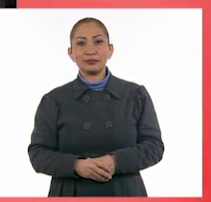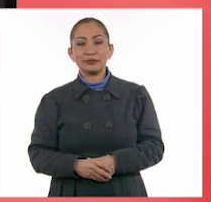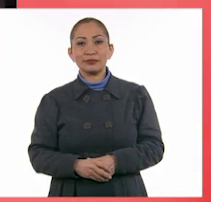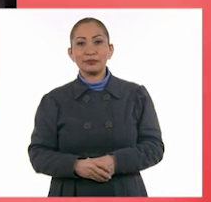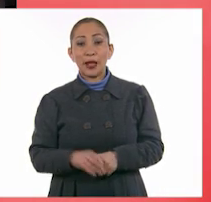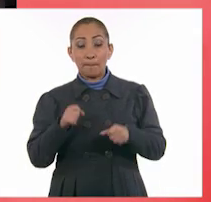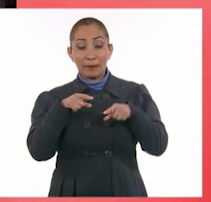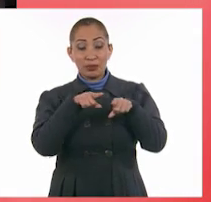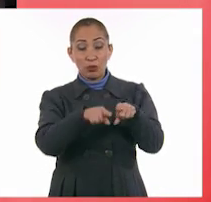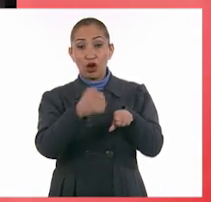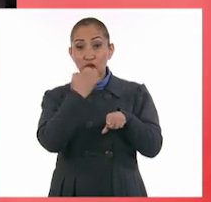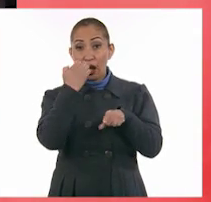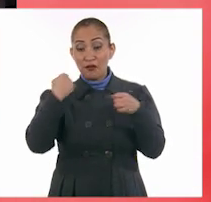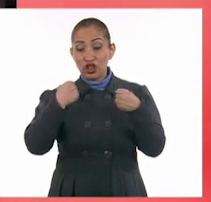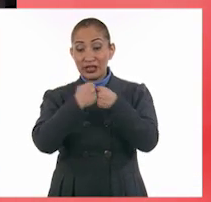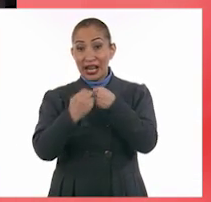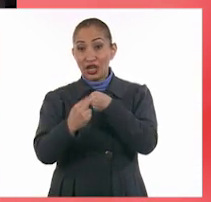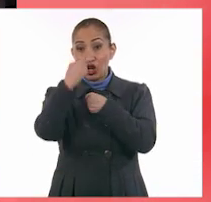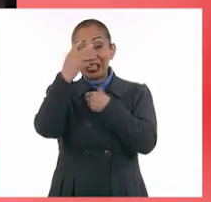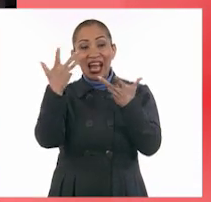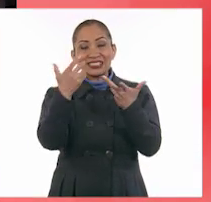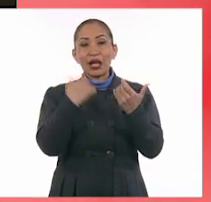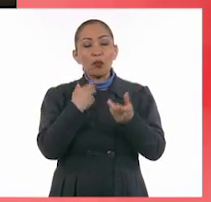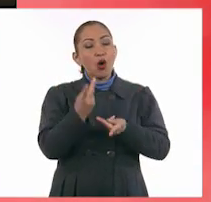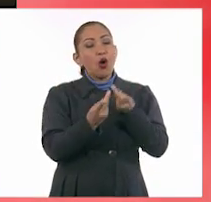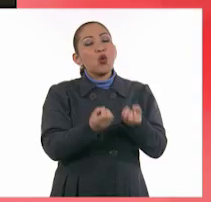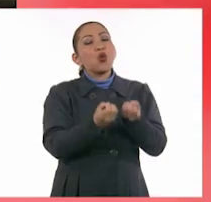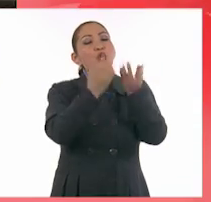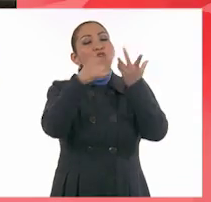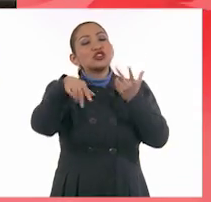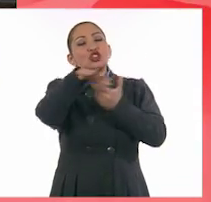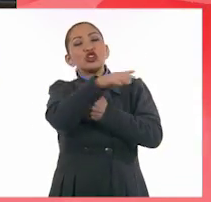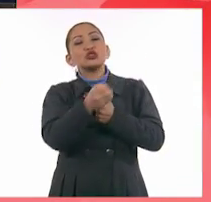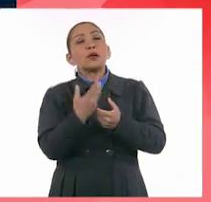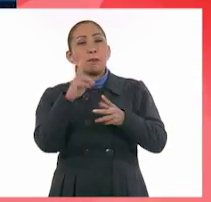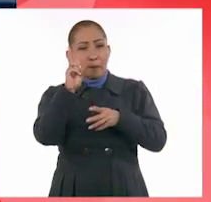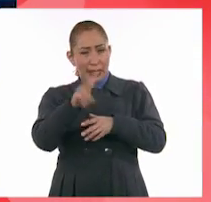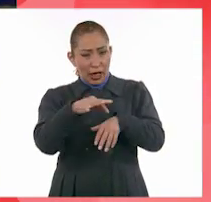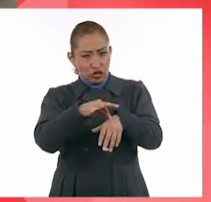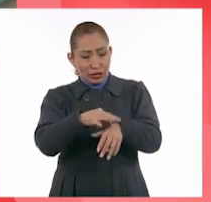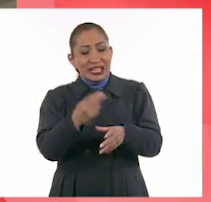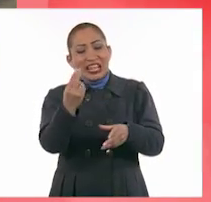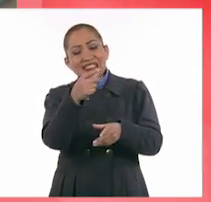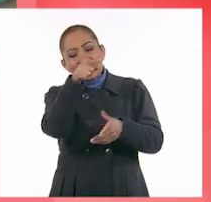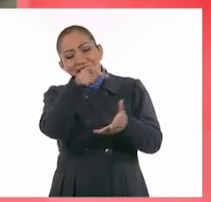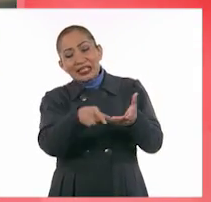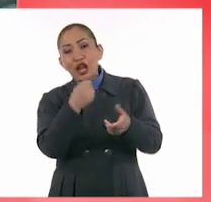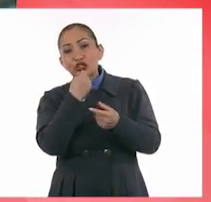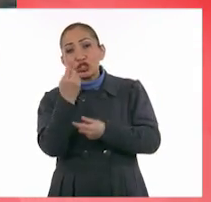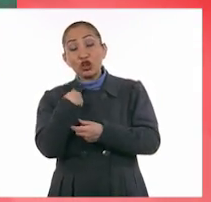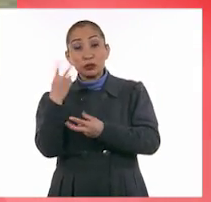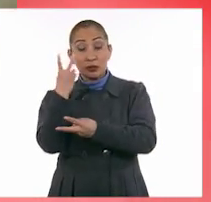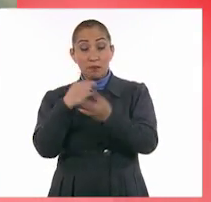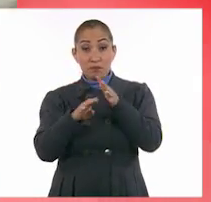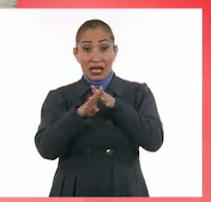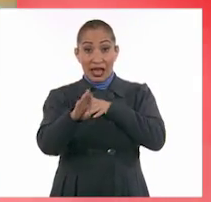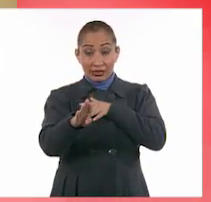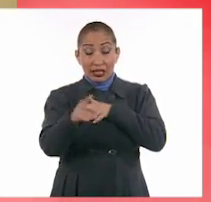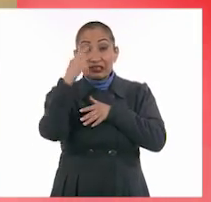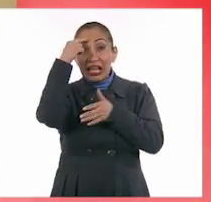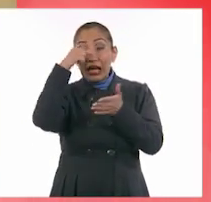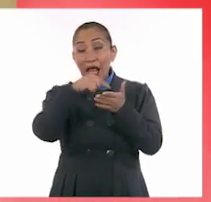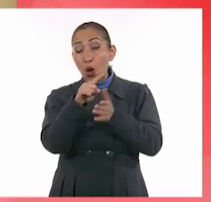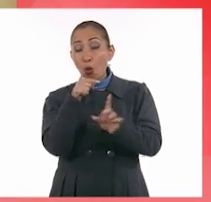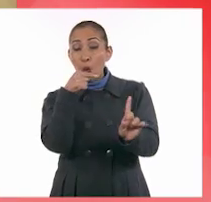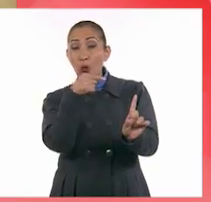A la par, el Colegio de la Frontera Norte realiza un censo para conocer cuál es el número real y las necesidades de los niños migrantes. Se cree que